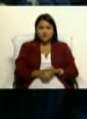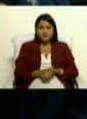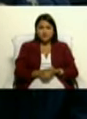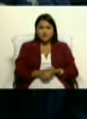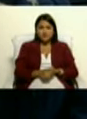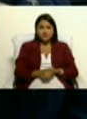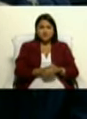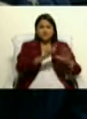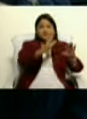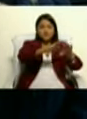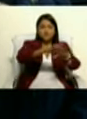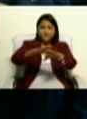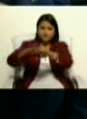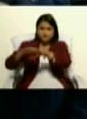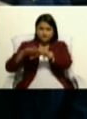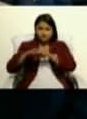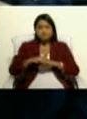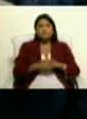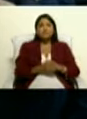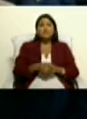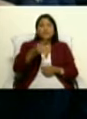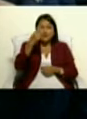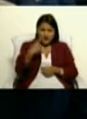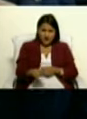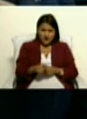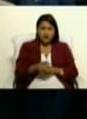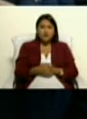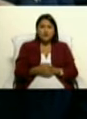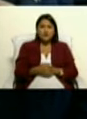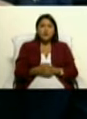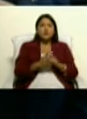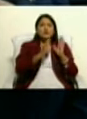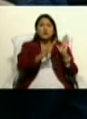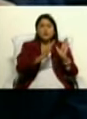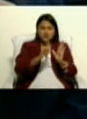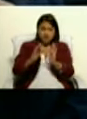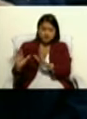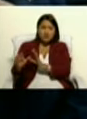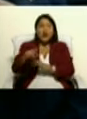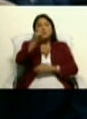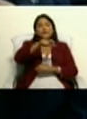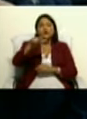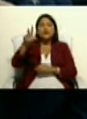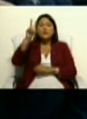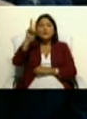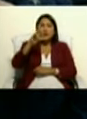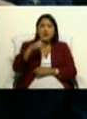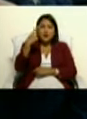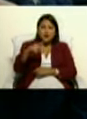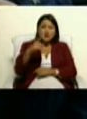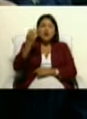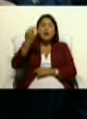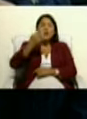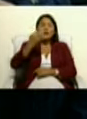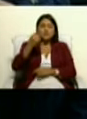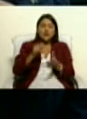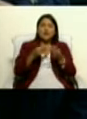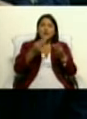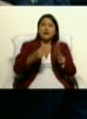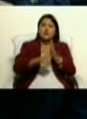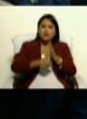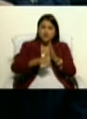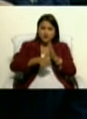civismo. Existe material suficiente para que el pueblo venezolano tenga garantía de la emisión de su cédula. El SAIME